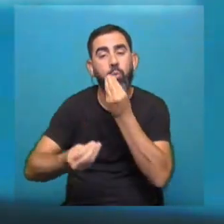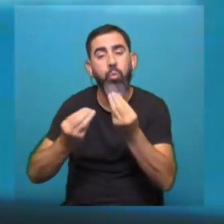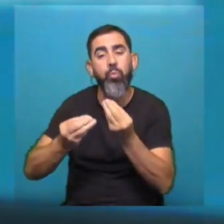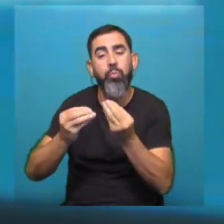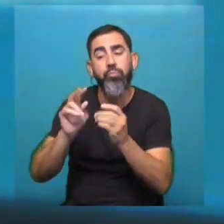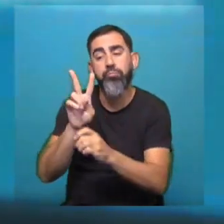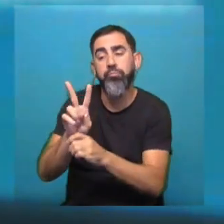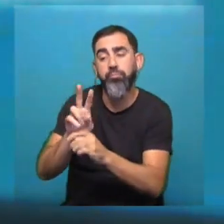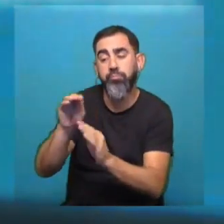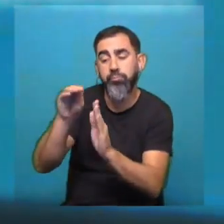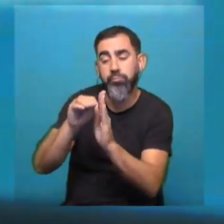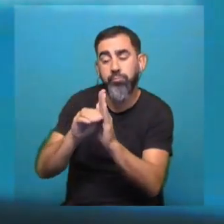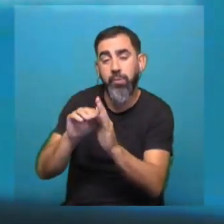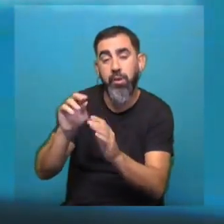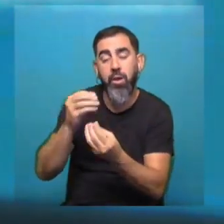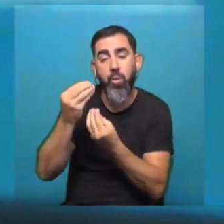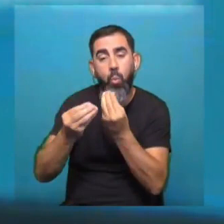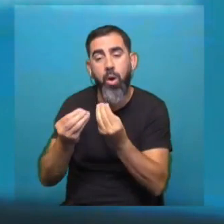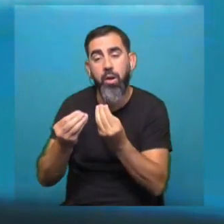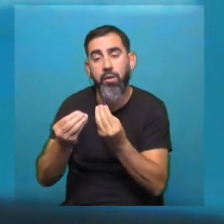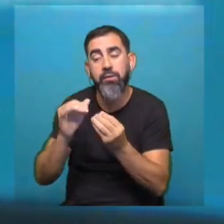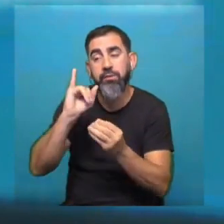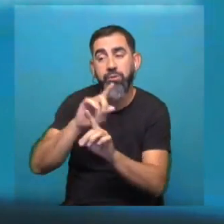miden las radiaciones y cuáles pueden